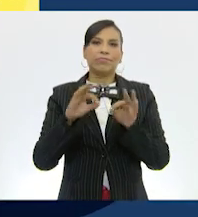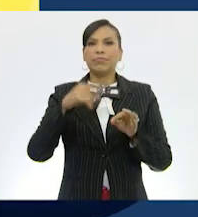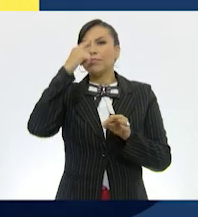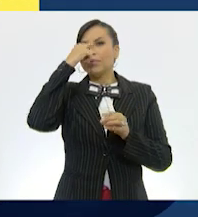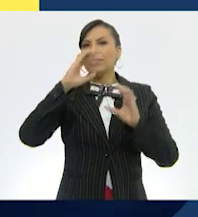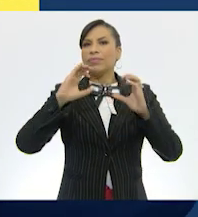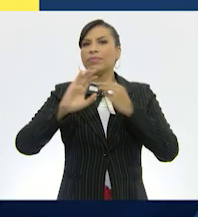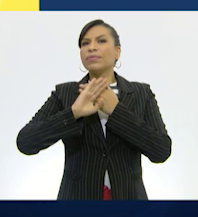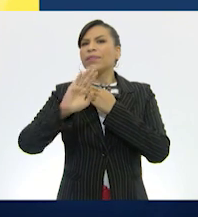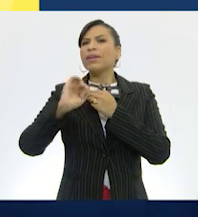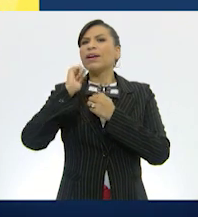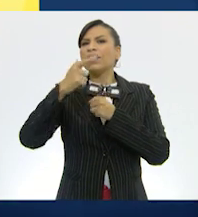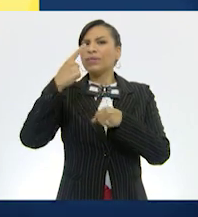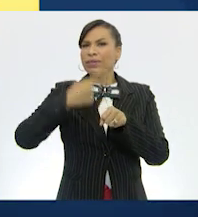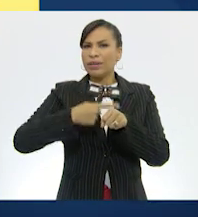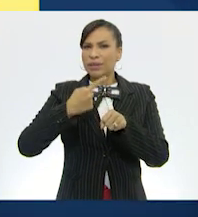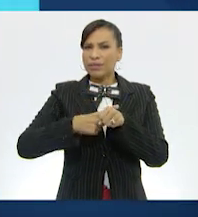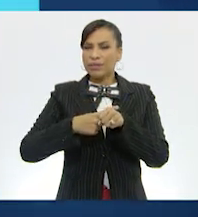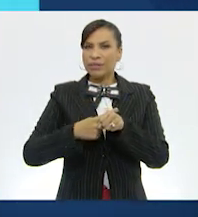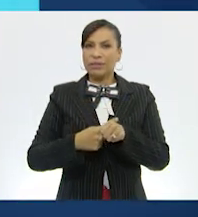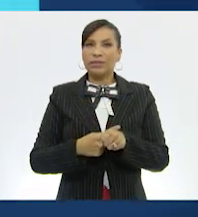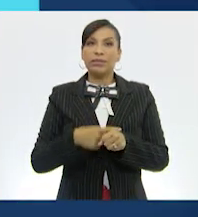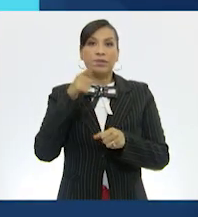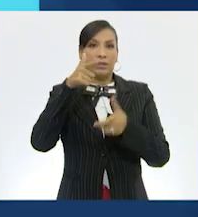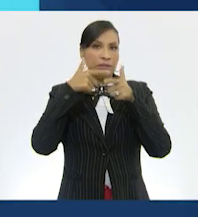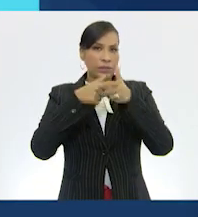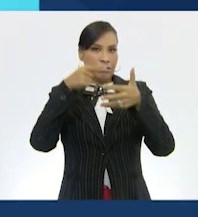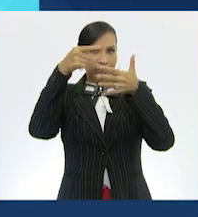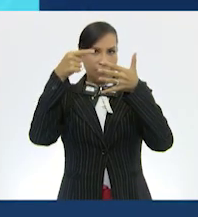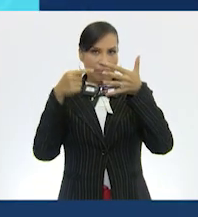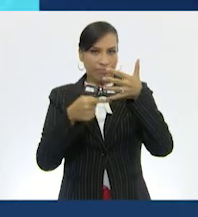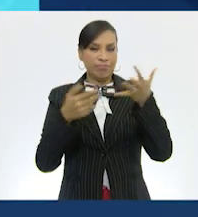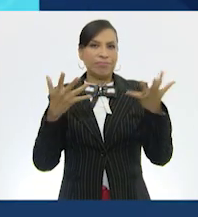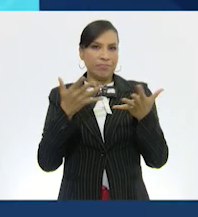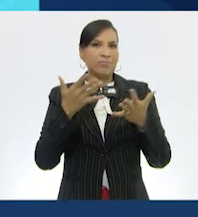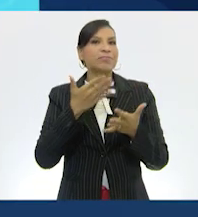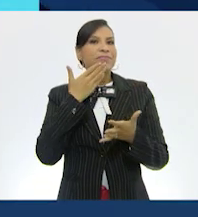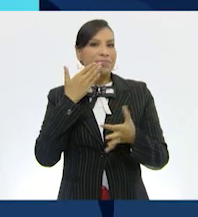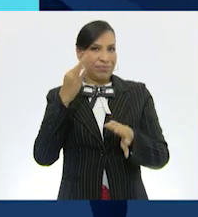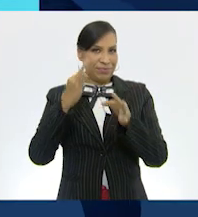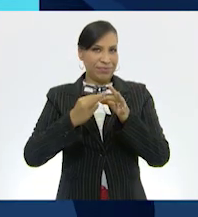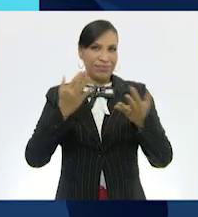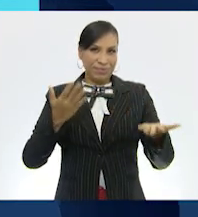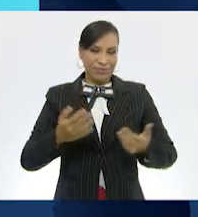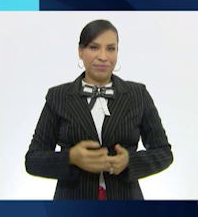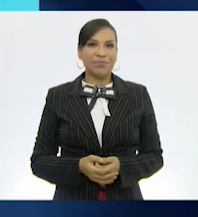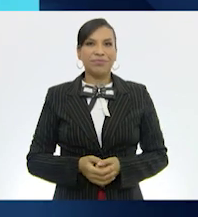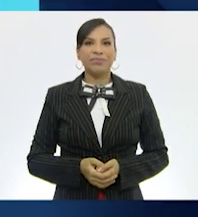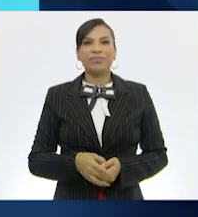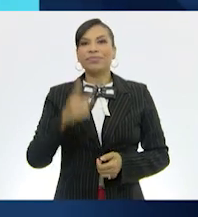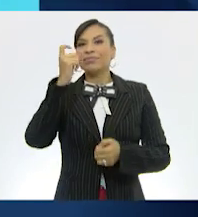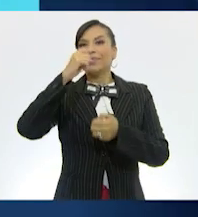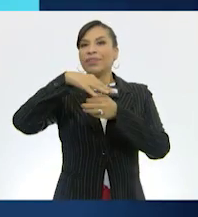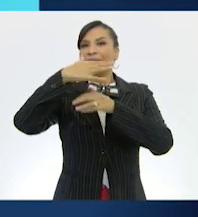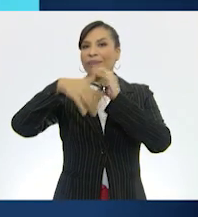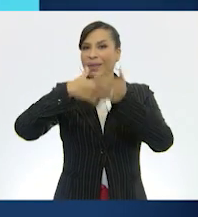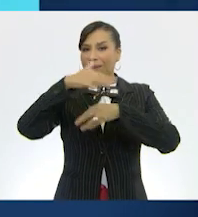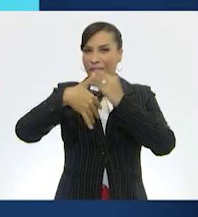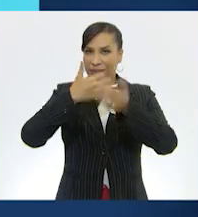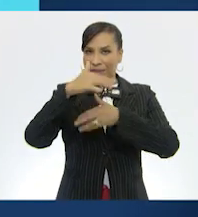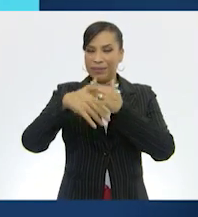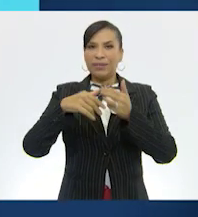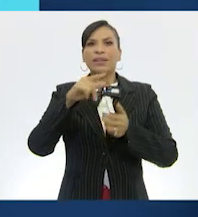importante para prevenir cualquier enfermedad. Sigue estos pasos para hacerlo correctamente. Moja tus